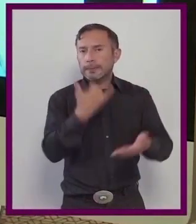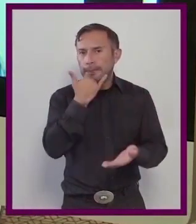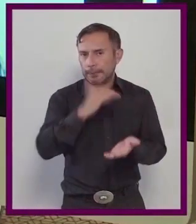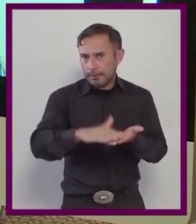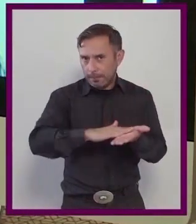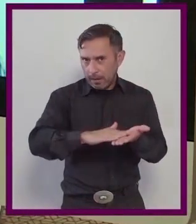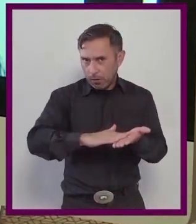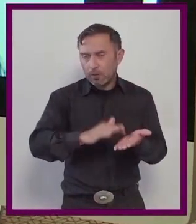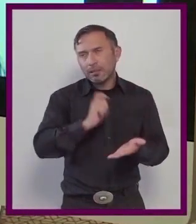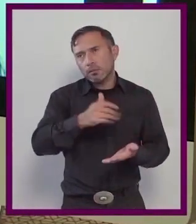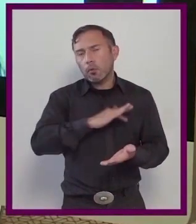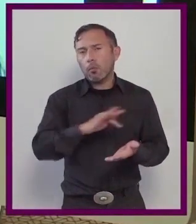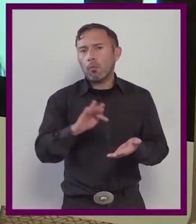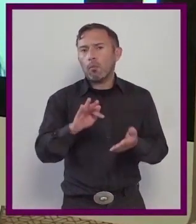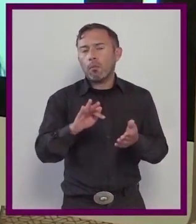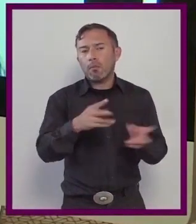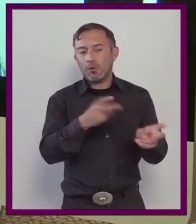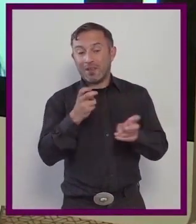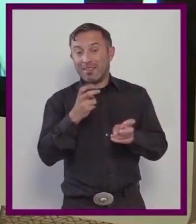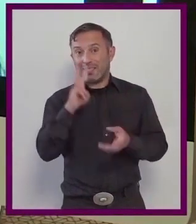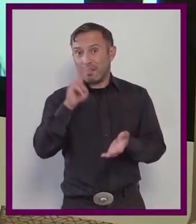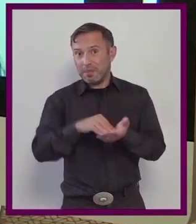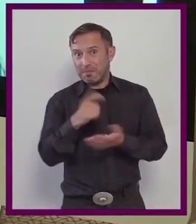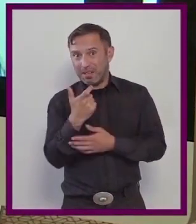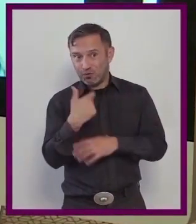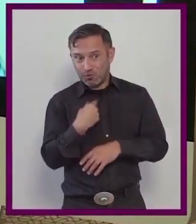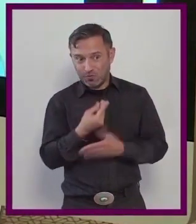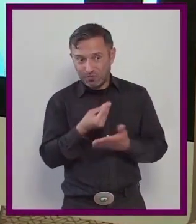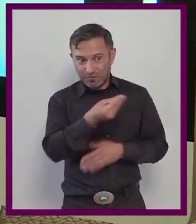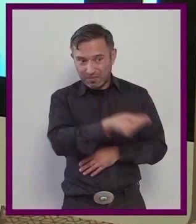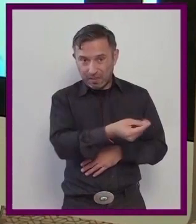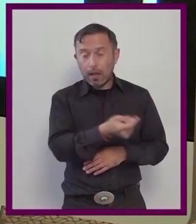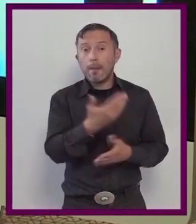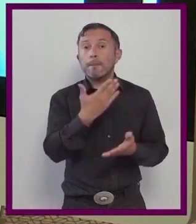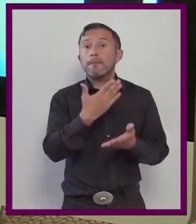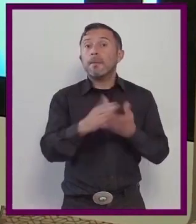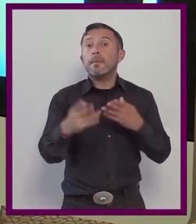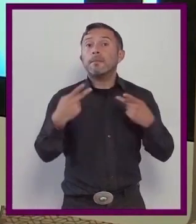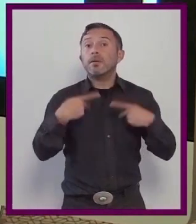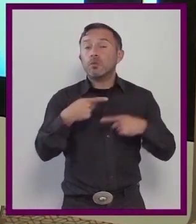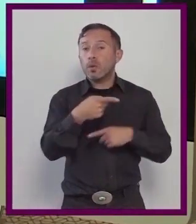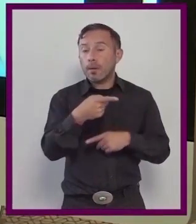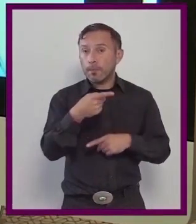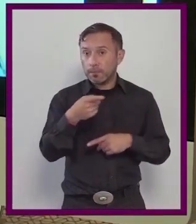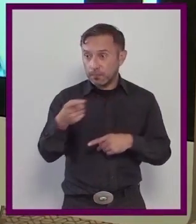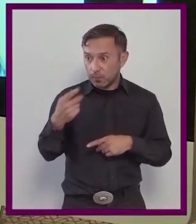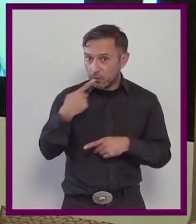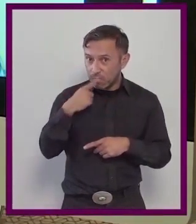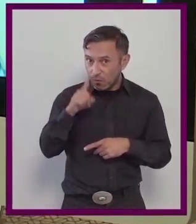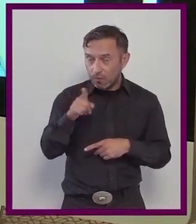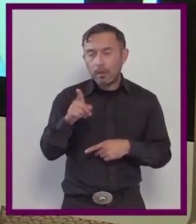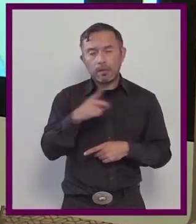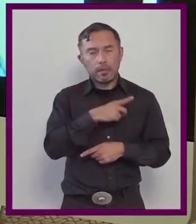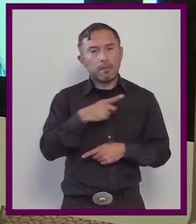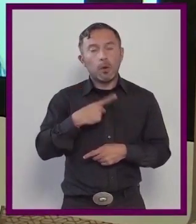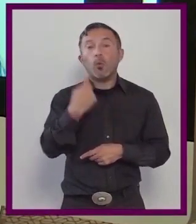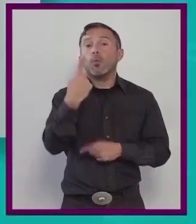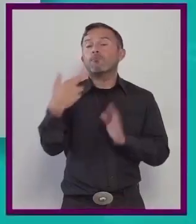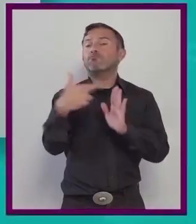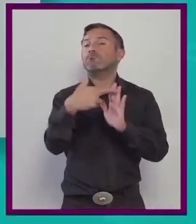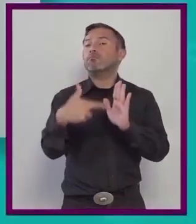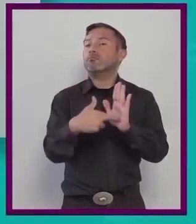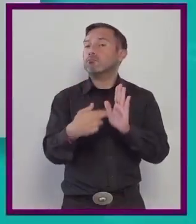que vamos a pagar esos 3,000 pesos, la persona que se encuentre sujeta a un proceso se le debe poner una